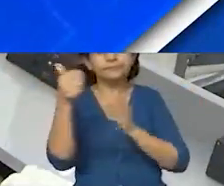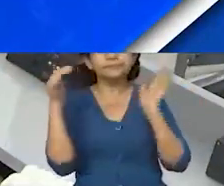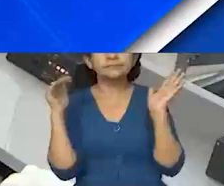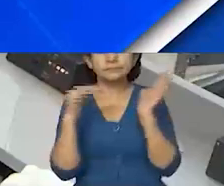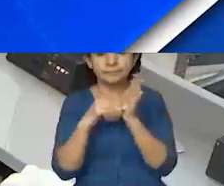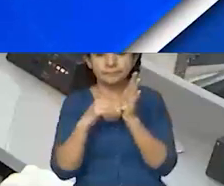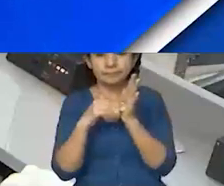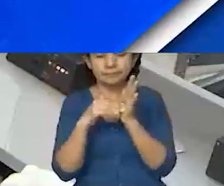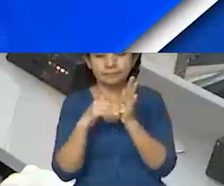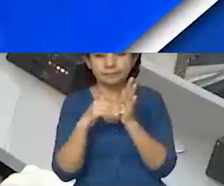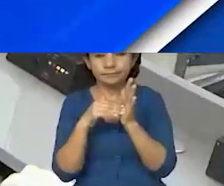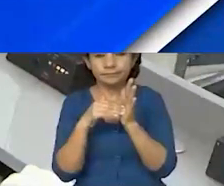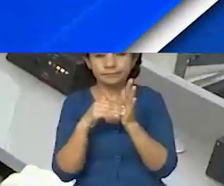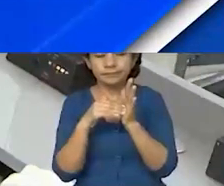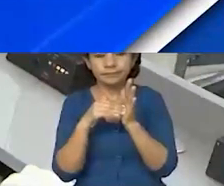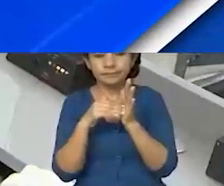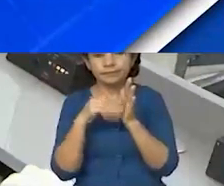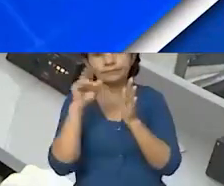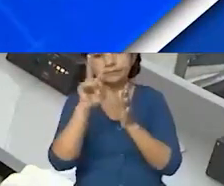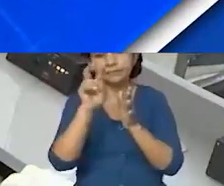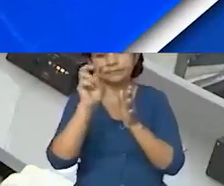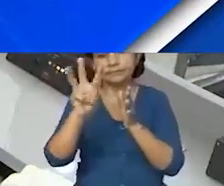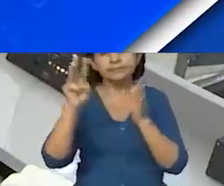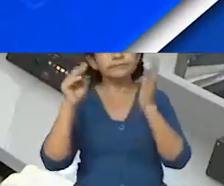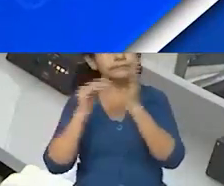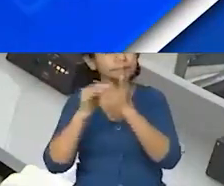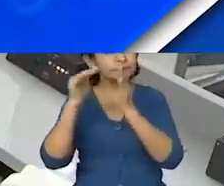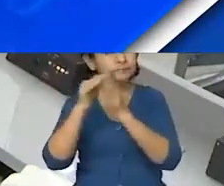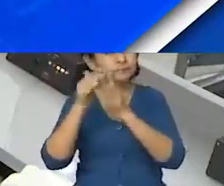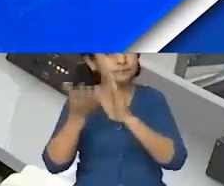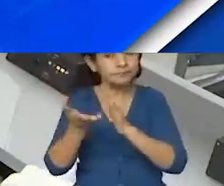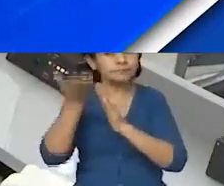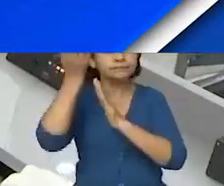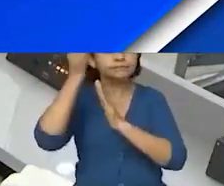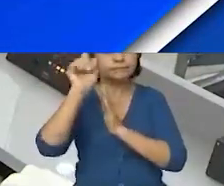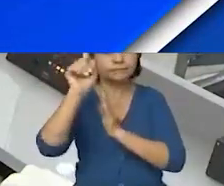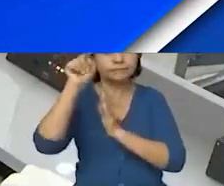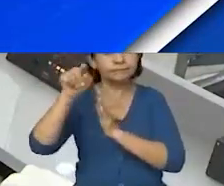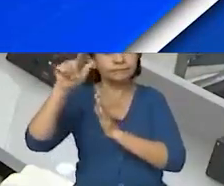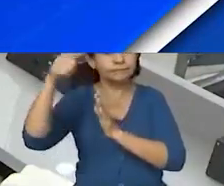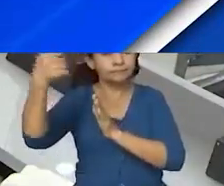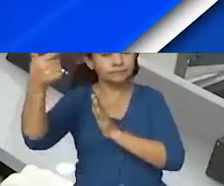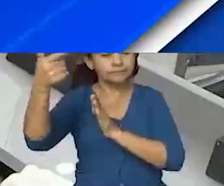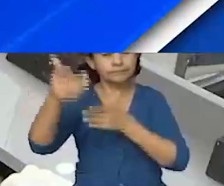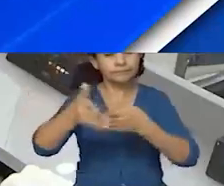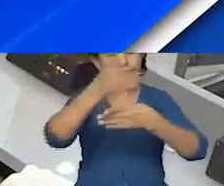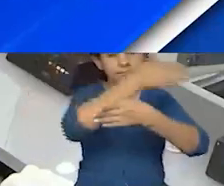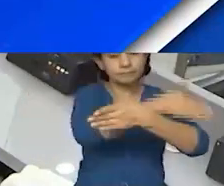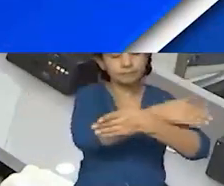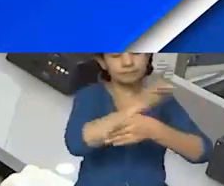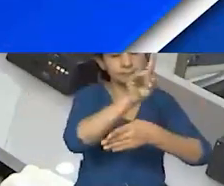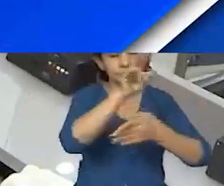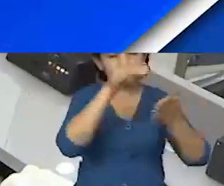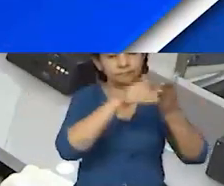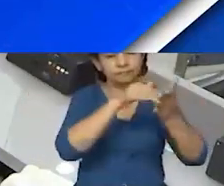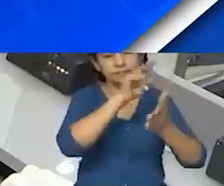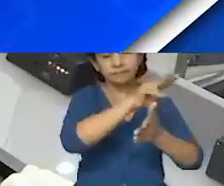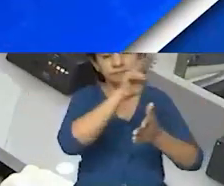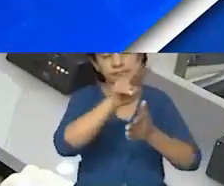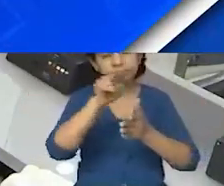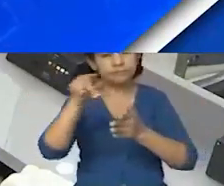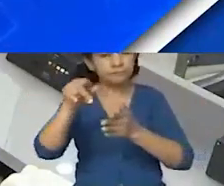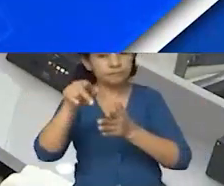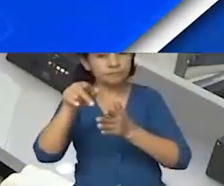Mejoramiento de ampliación del sistema de agua potable de la ciudad de Tipitapa, 53.3 millones. Mejoramiento y ampliación del sistema de alcantarillado sanitario de la